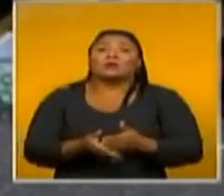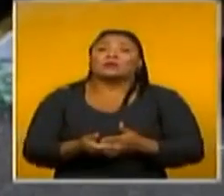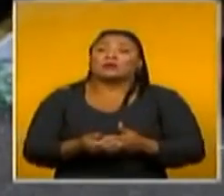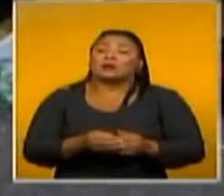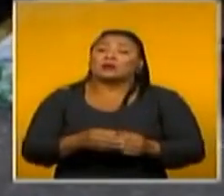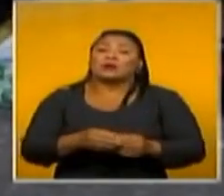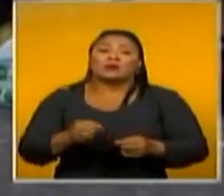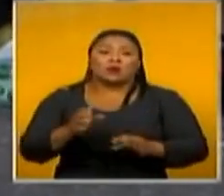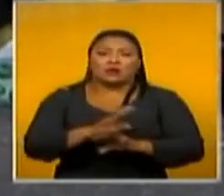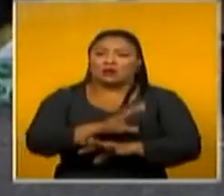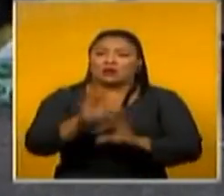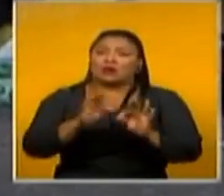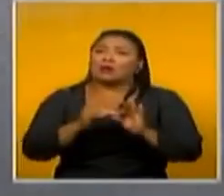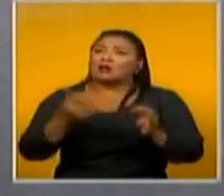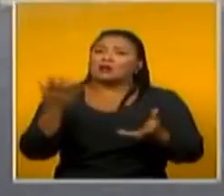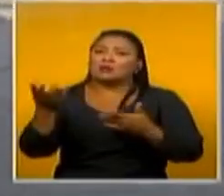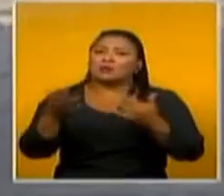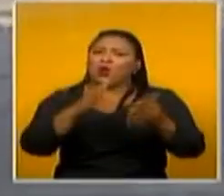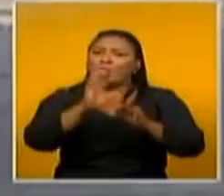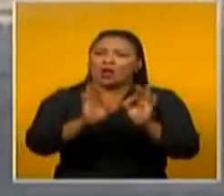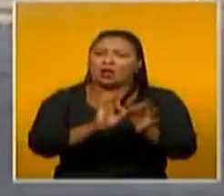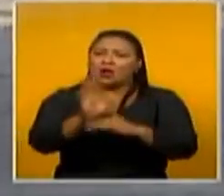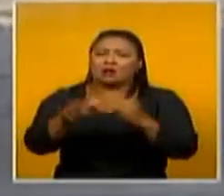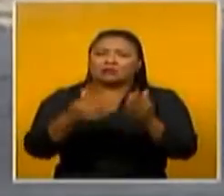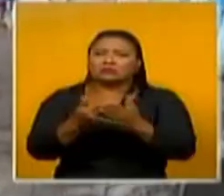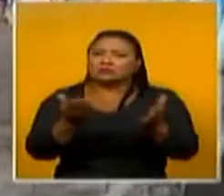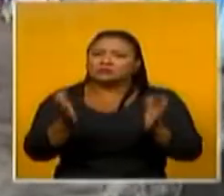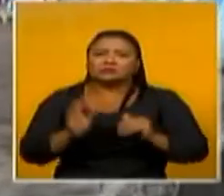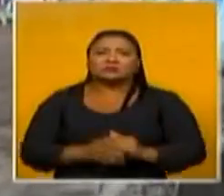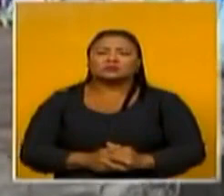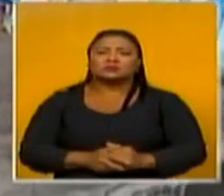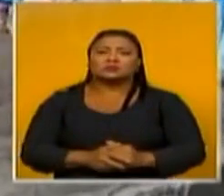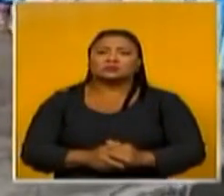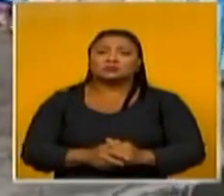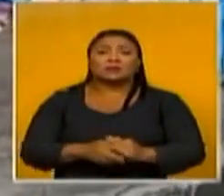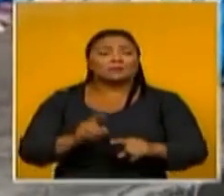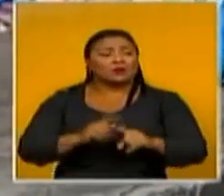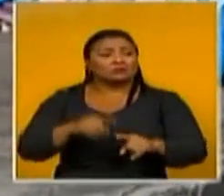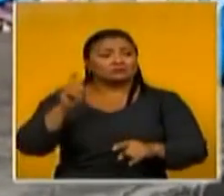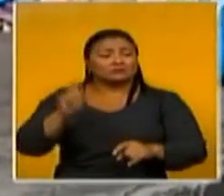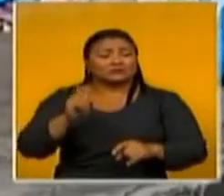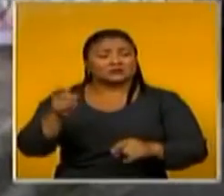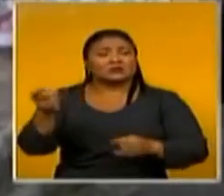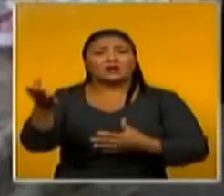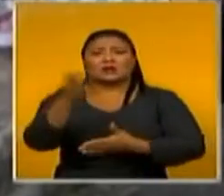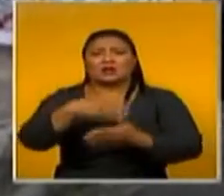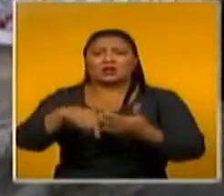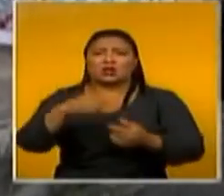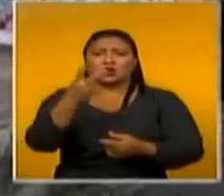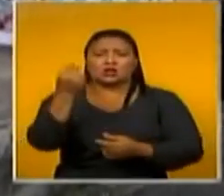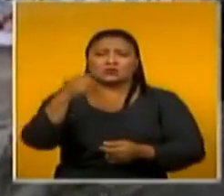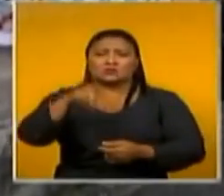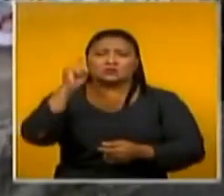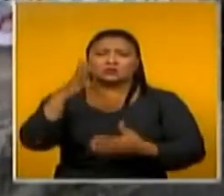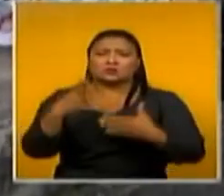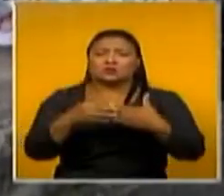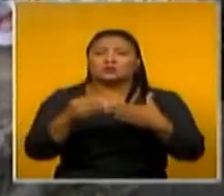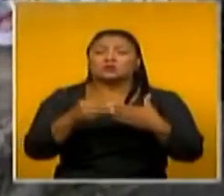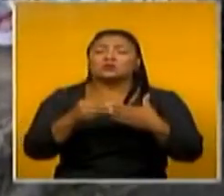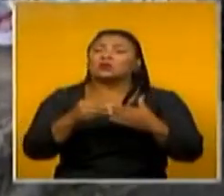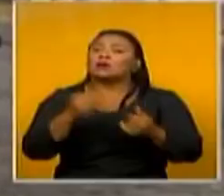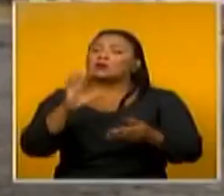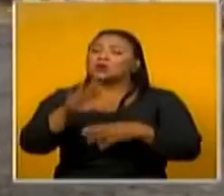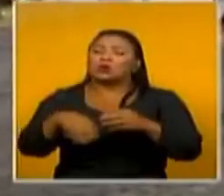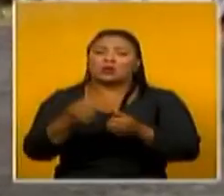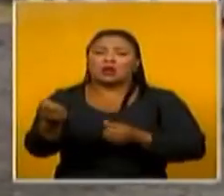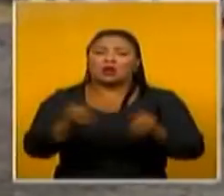en el mantenimiento de la maquinaria existente para tal fin. Se necesitarían alrededor de 12 millones de dólares para reponer los